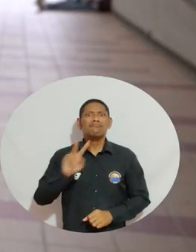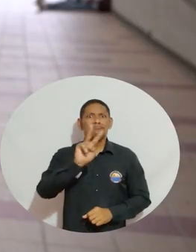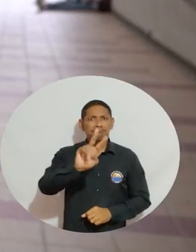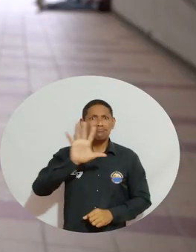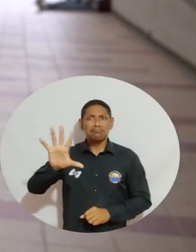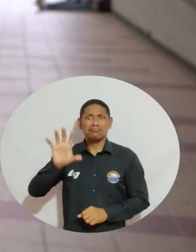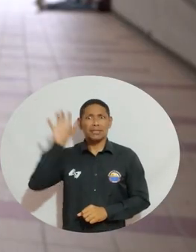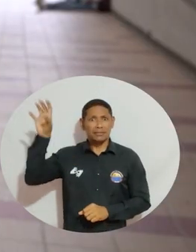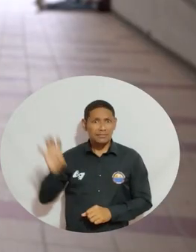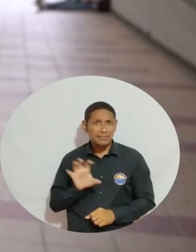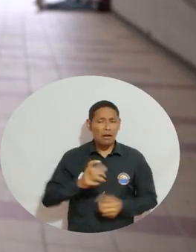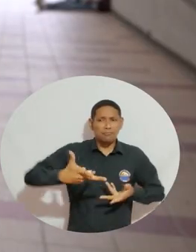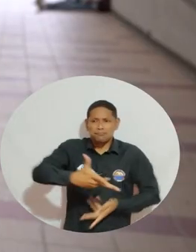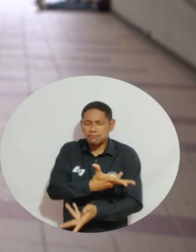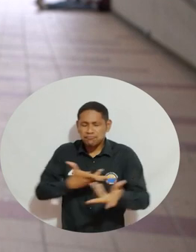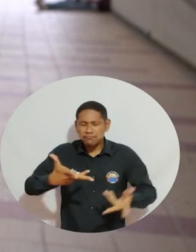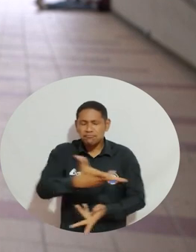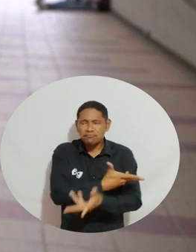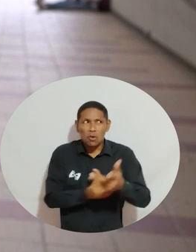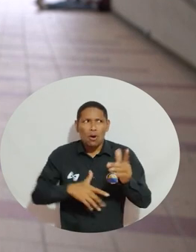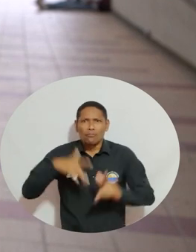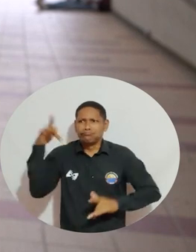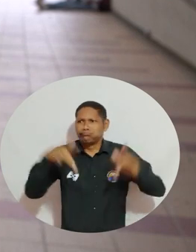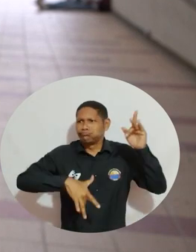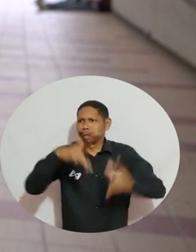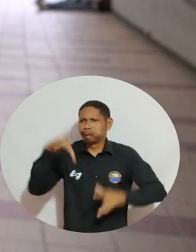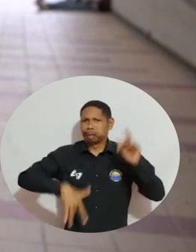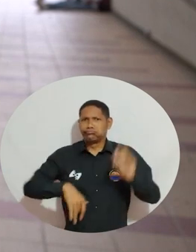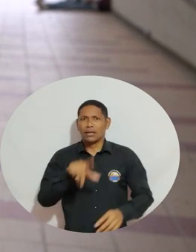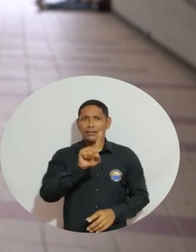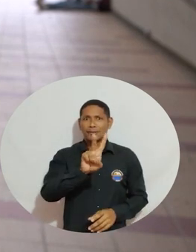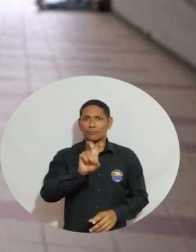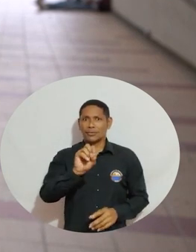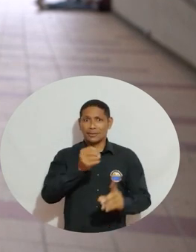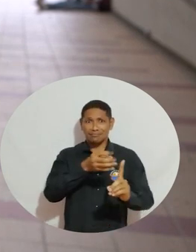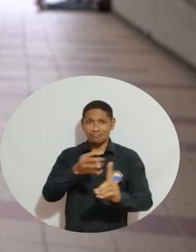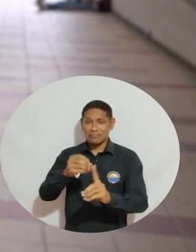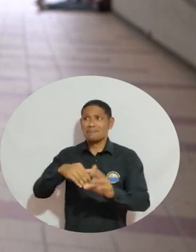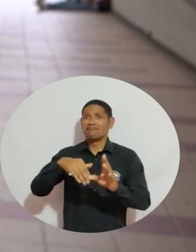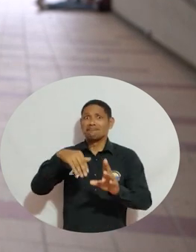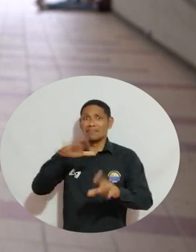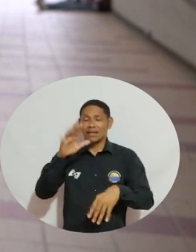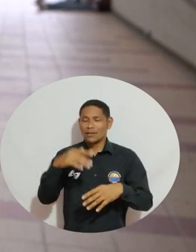países interactuando, una gran participación, más de 170 ponencias,